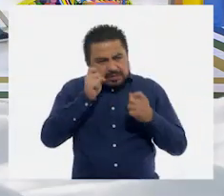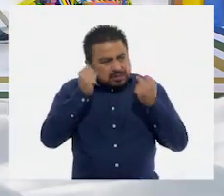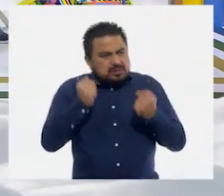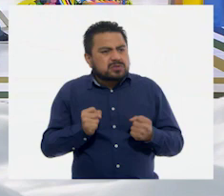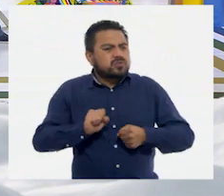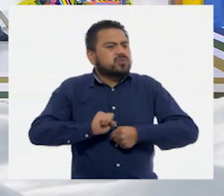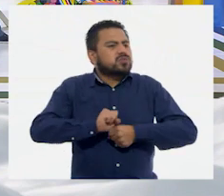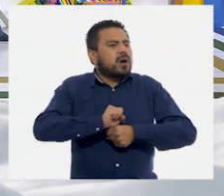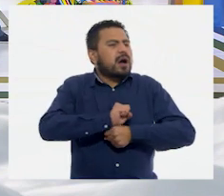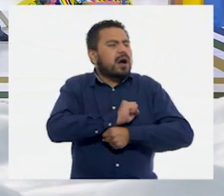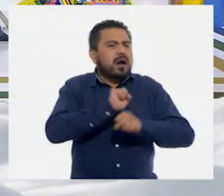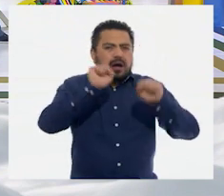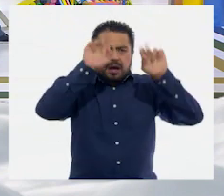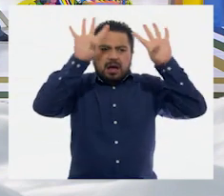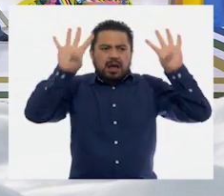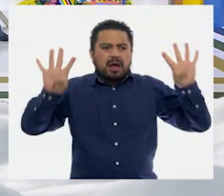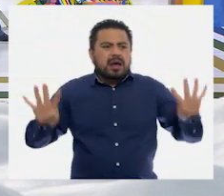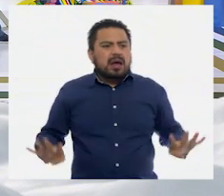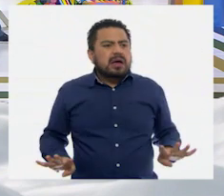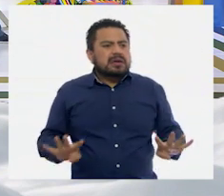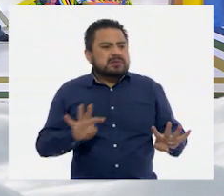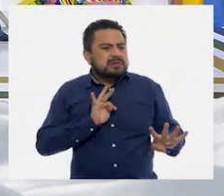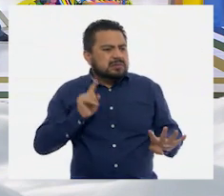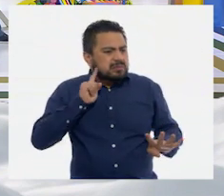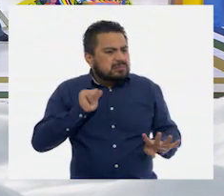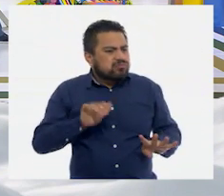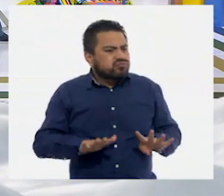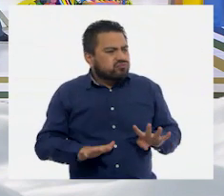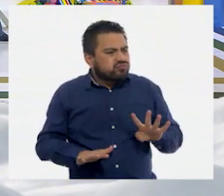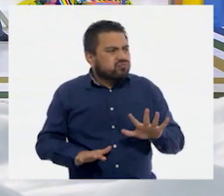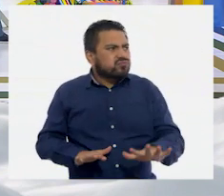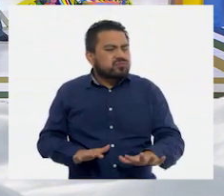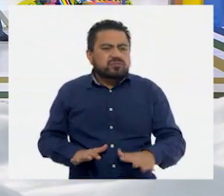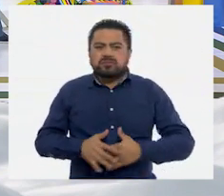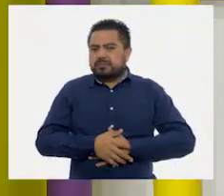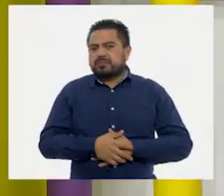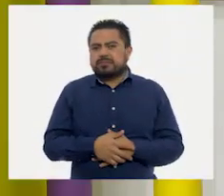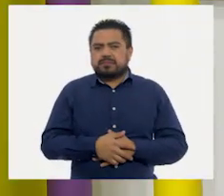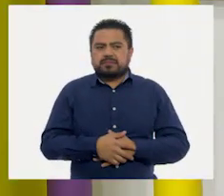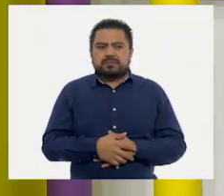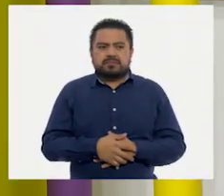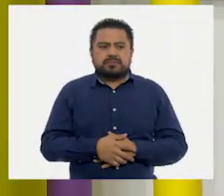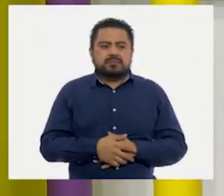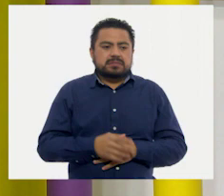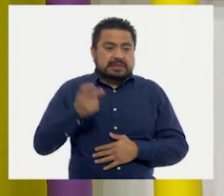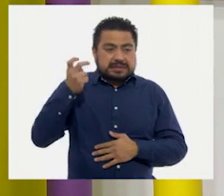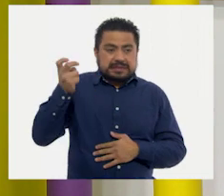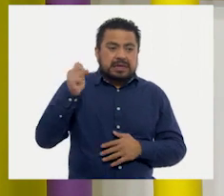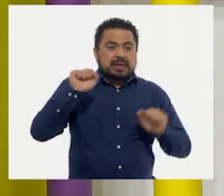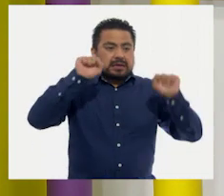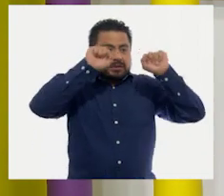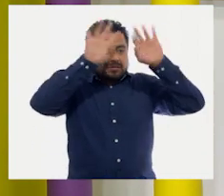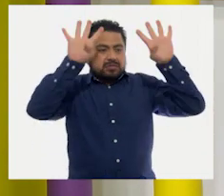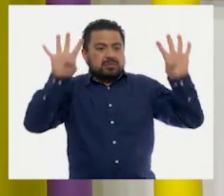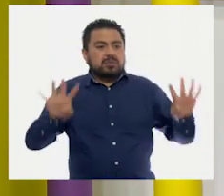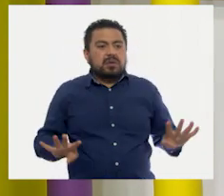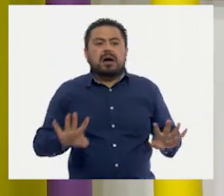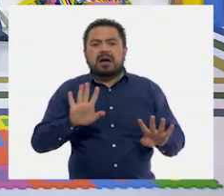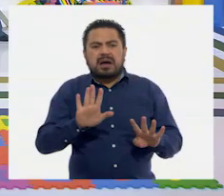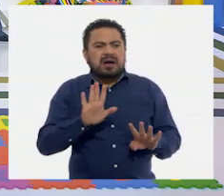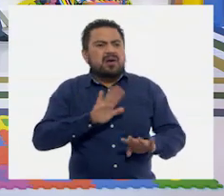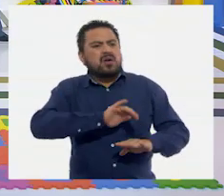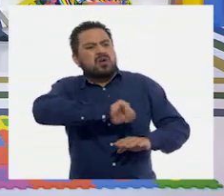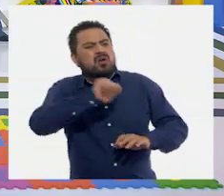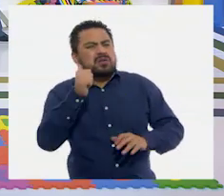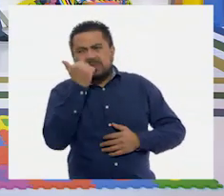era suave. Sí, como... No, vamos a ponerle... Aquí el de la nieve. Mientras voy poniendo, ¿qué